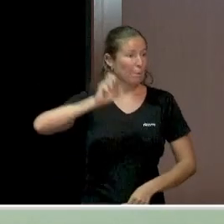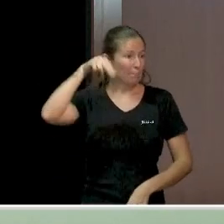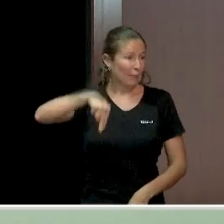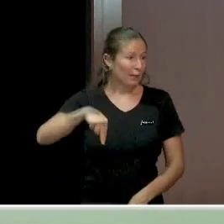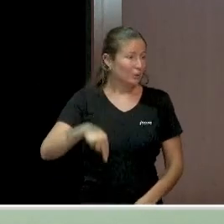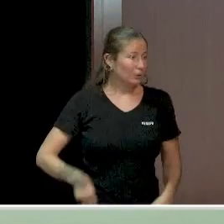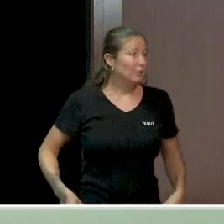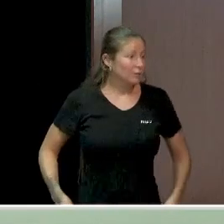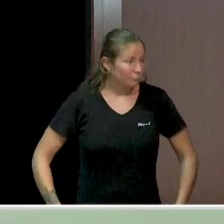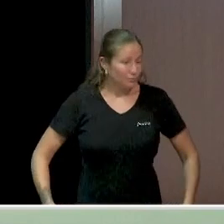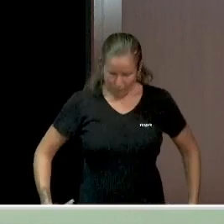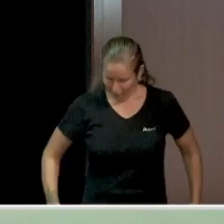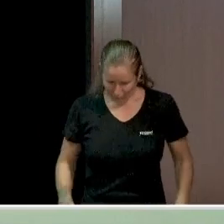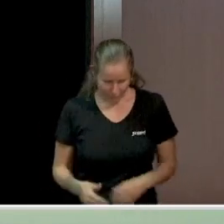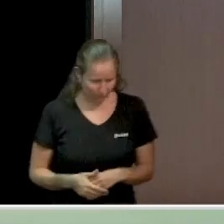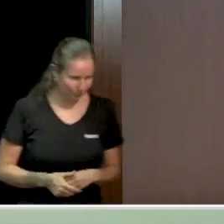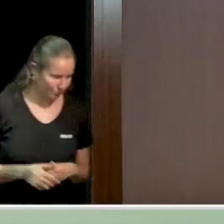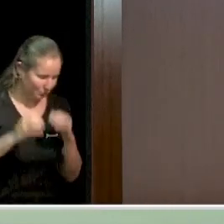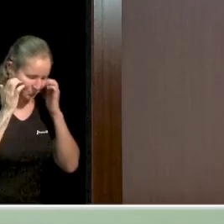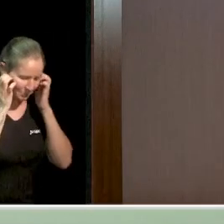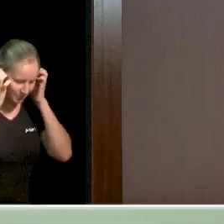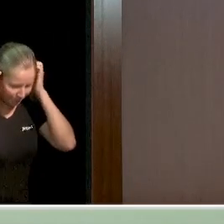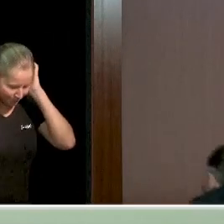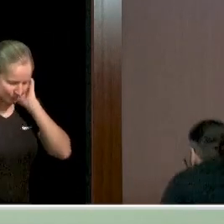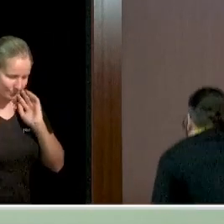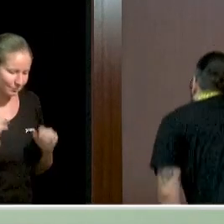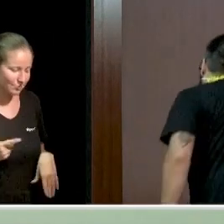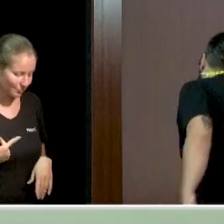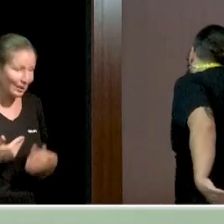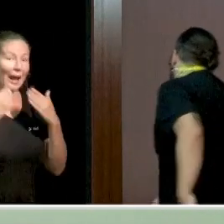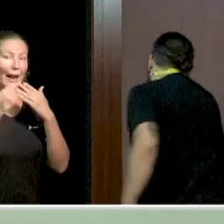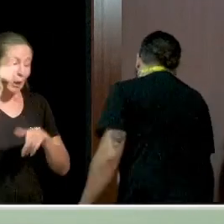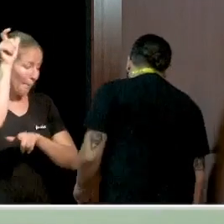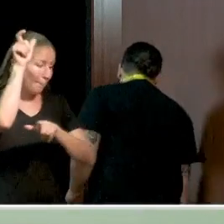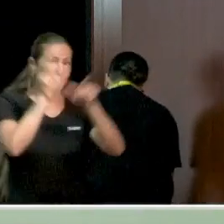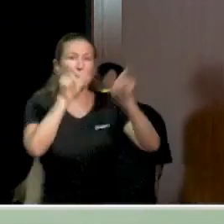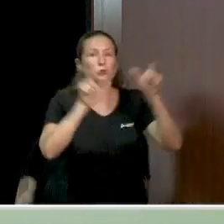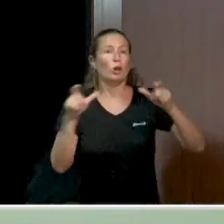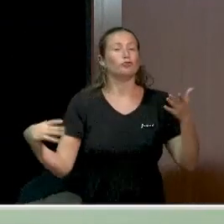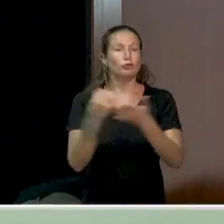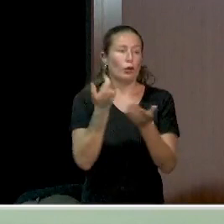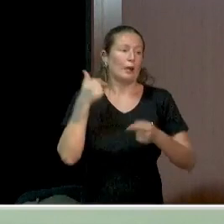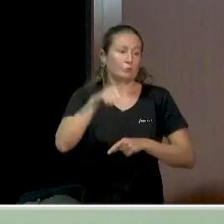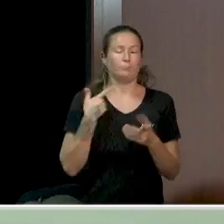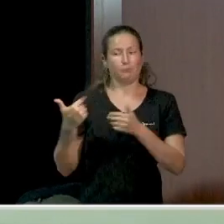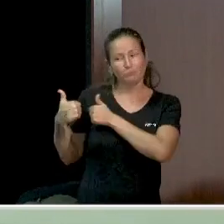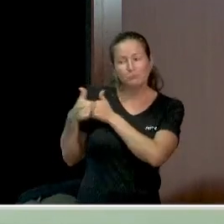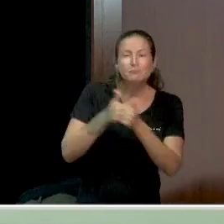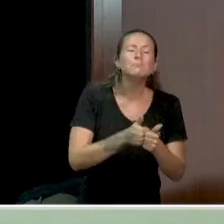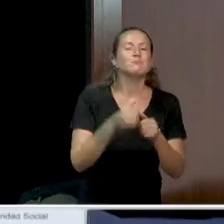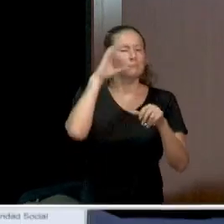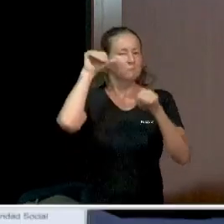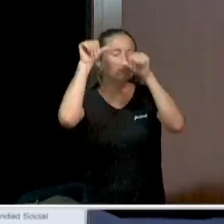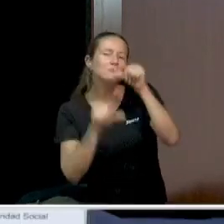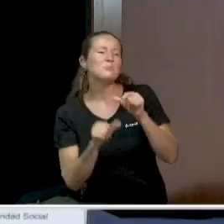personas que están presentes y a quienes nos siguen también por estas nuevas vías telemáticas que nos permiten estar tan cerca a la vez que estamos